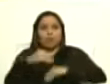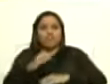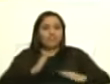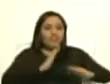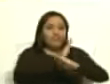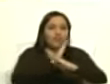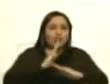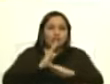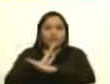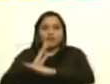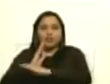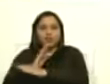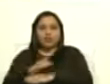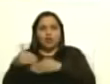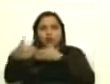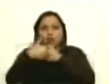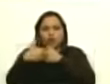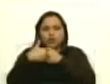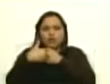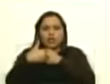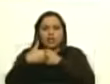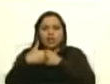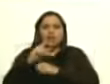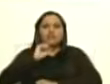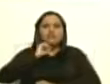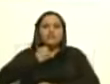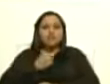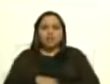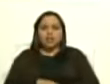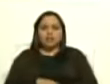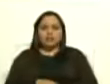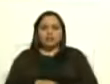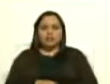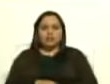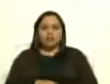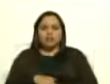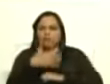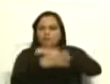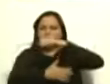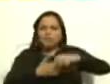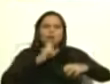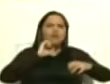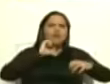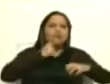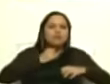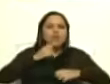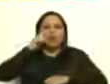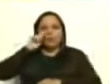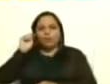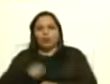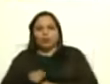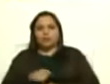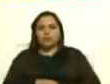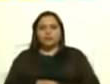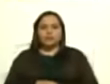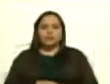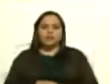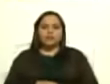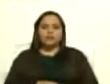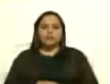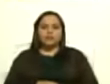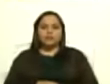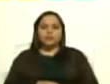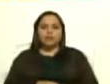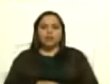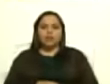bloqueo contra Rusia, a raíz del conflicto Ucrania-Rusia. Hoy, al día de hoy,